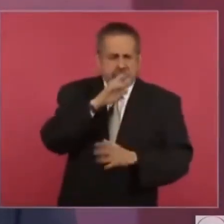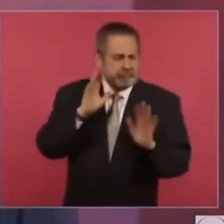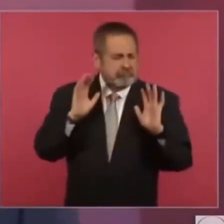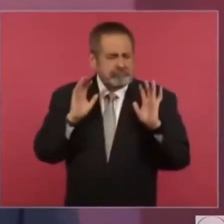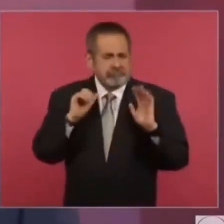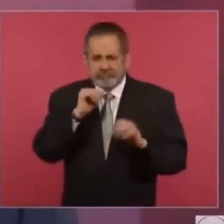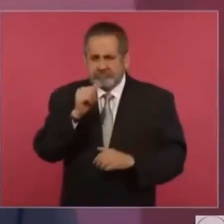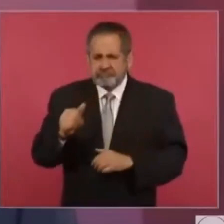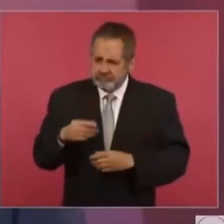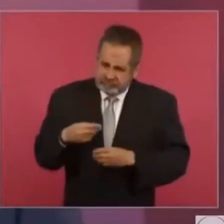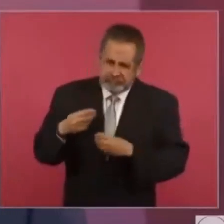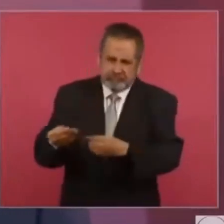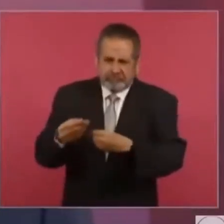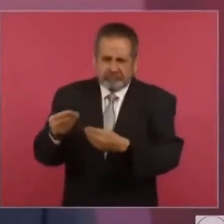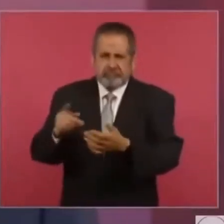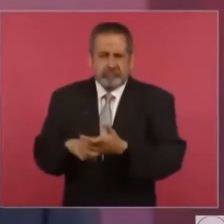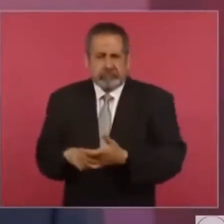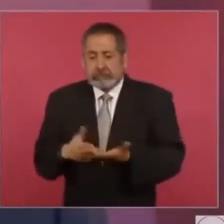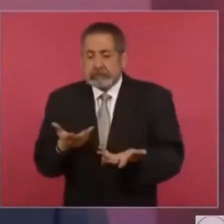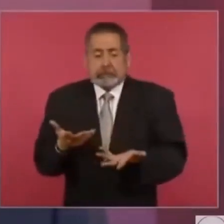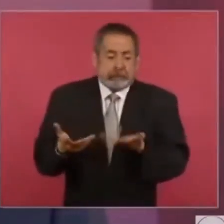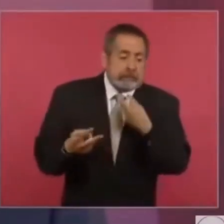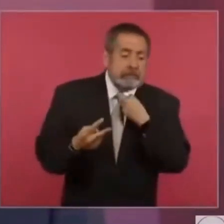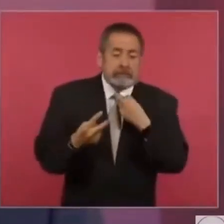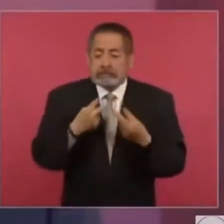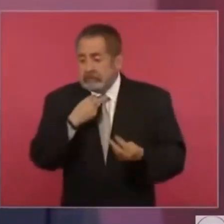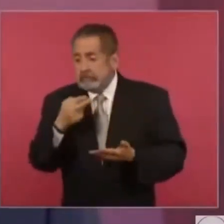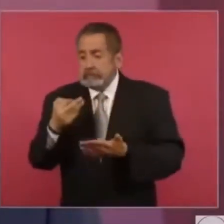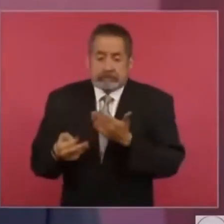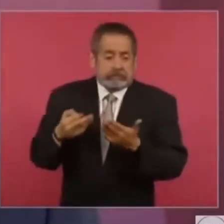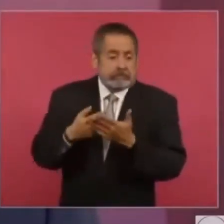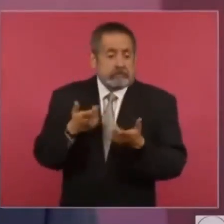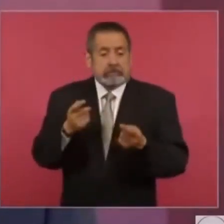afortunadamente, falta de presupuesto.